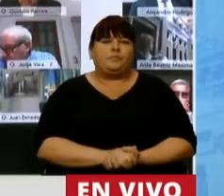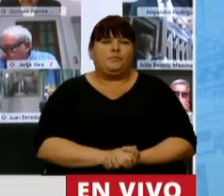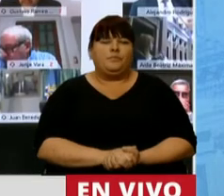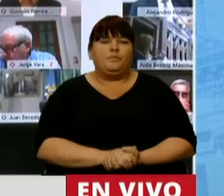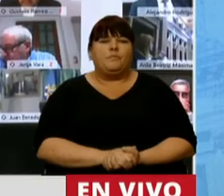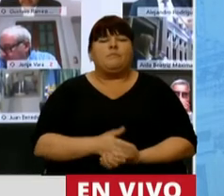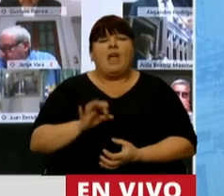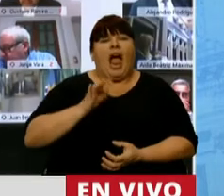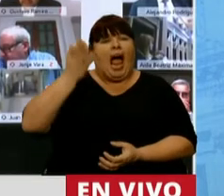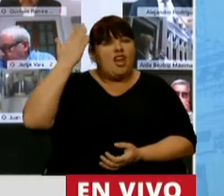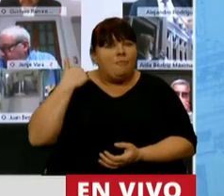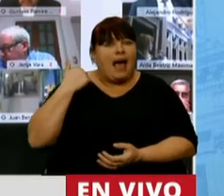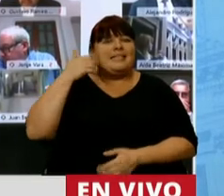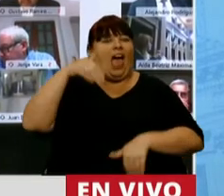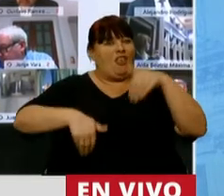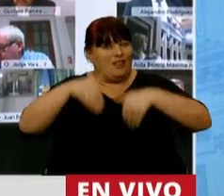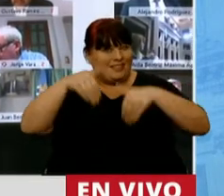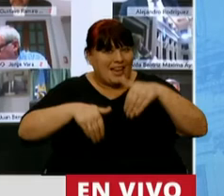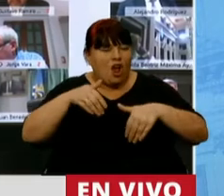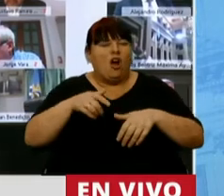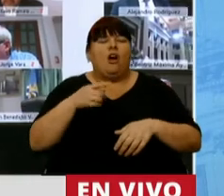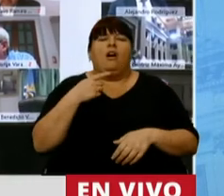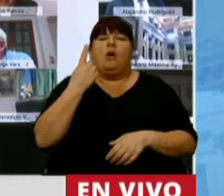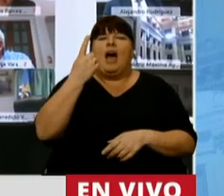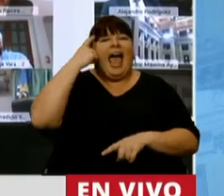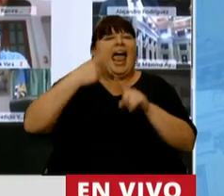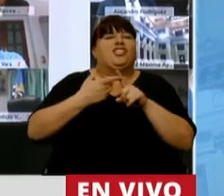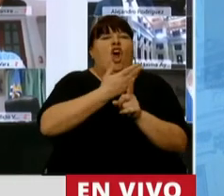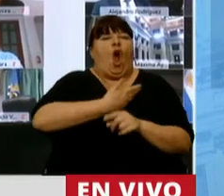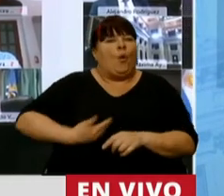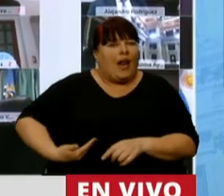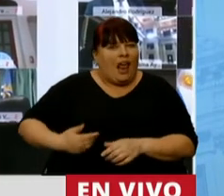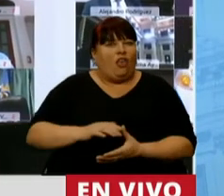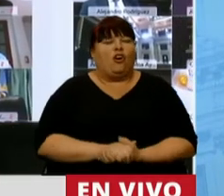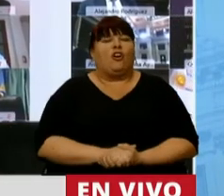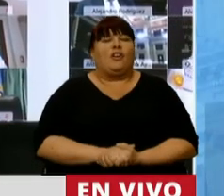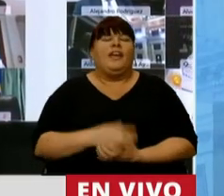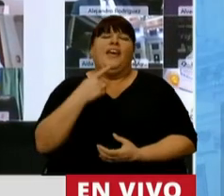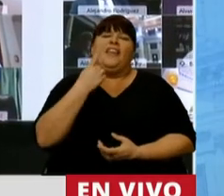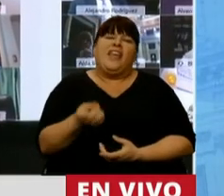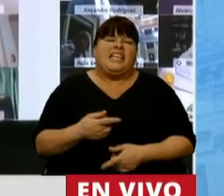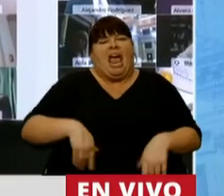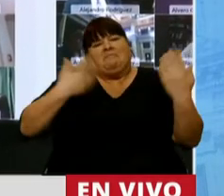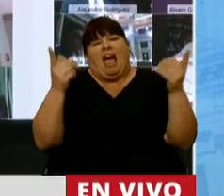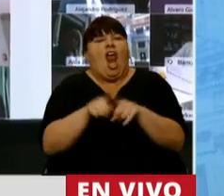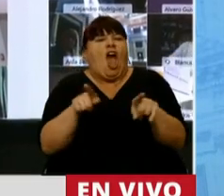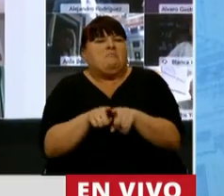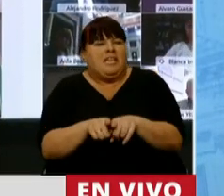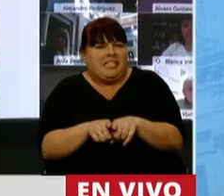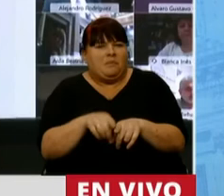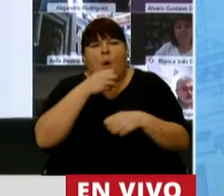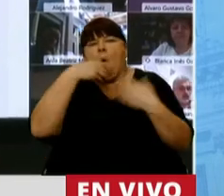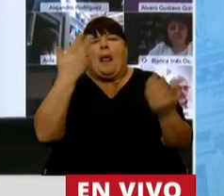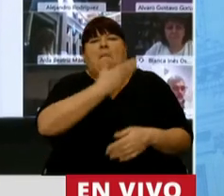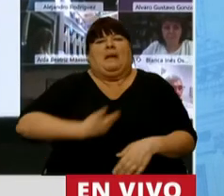que el año pasado en las elecciones teníamos a un ex gobernador que decía que daba lo mismo